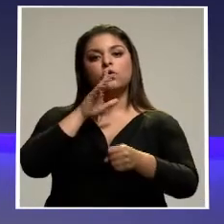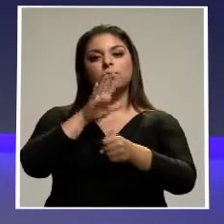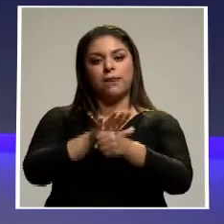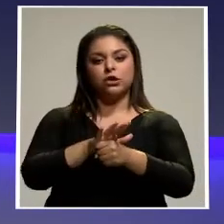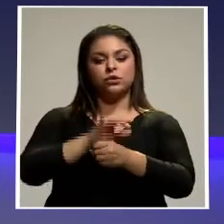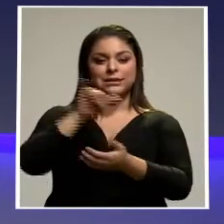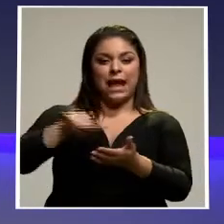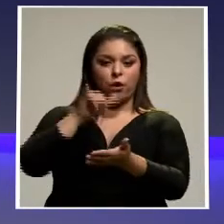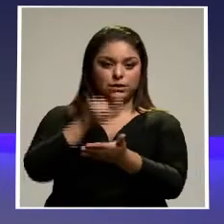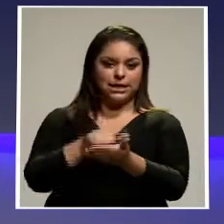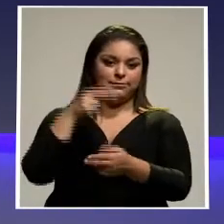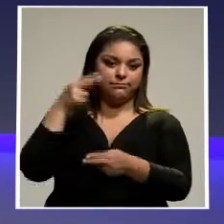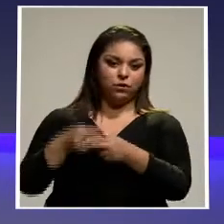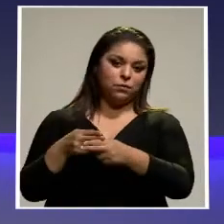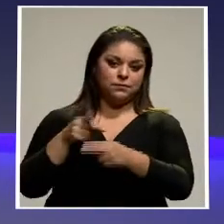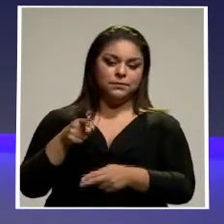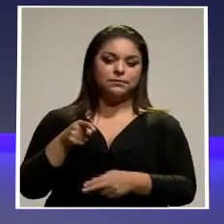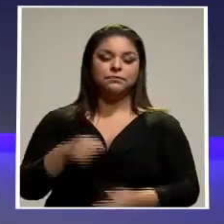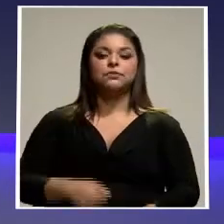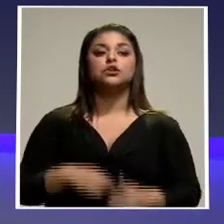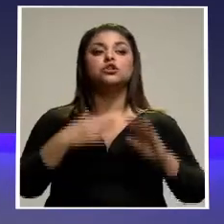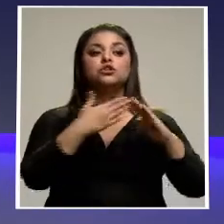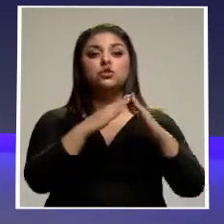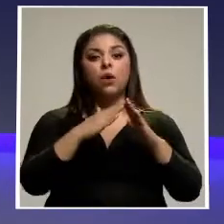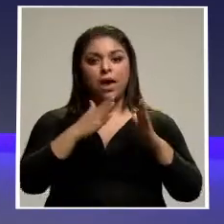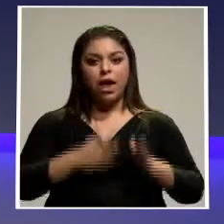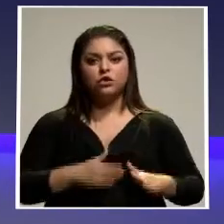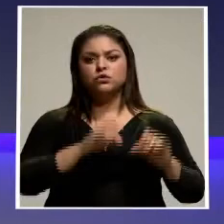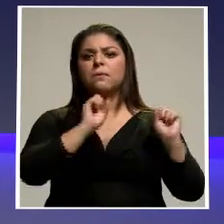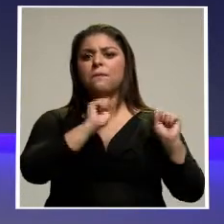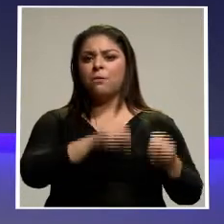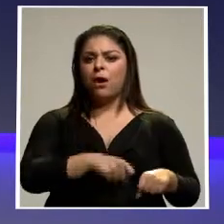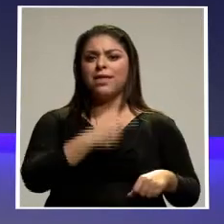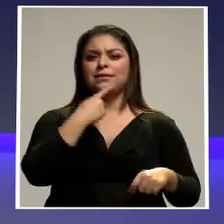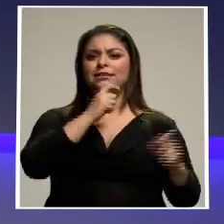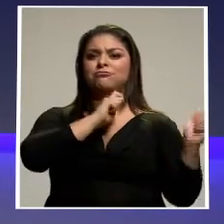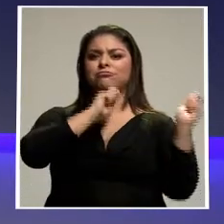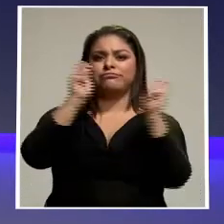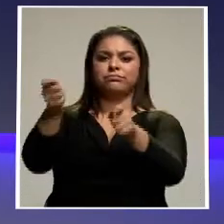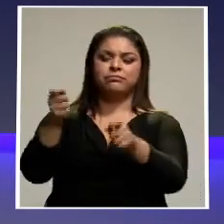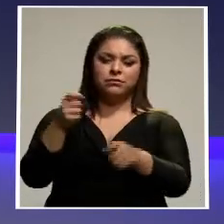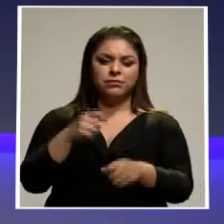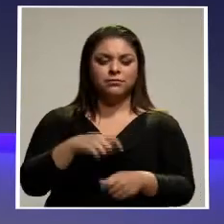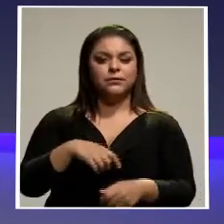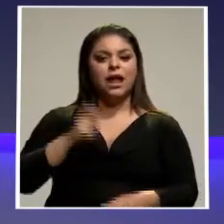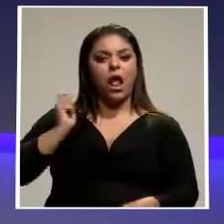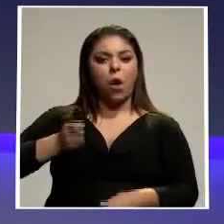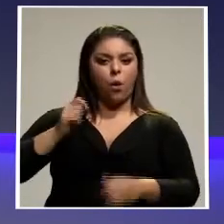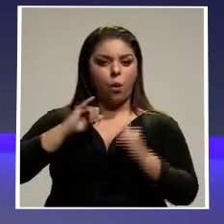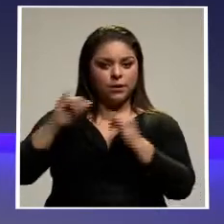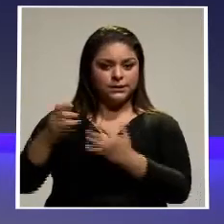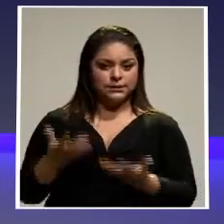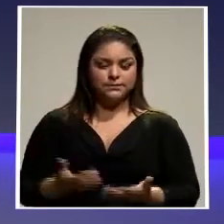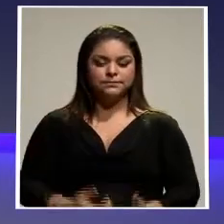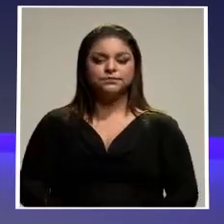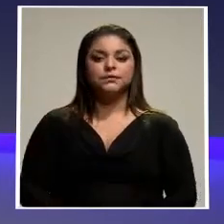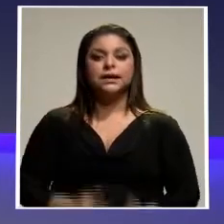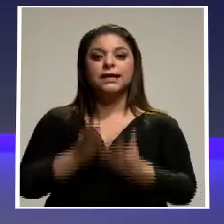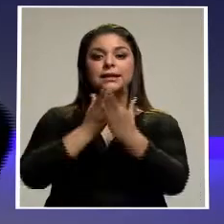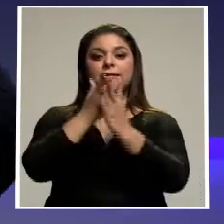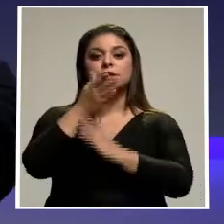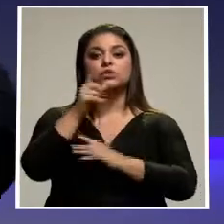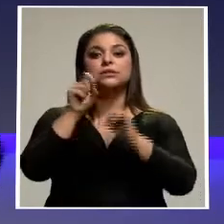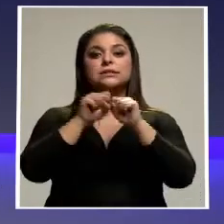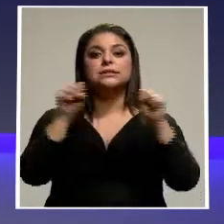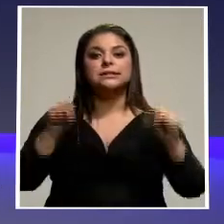José, los ciudadanos tienen la posibilidad de elevar esos casos a la Corte a través de un sistema que se llama el